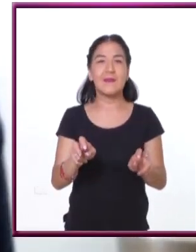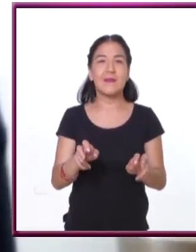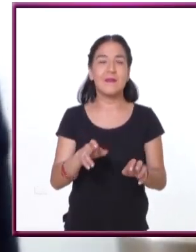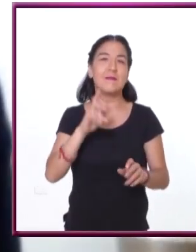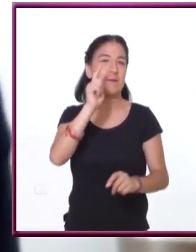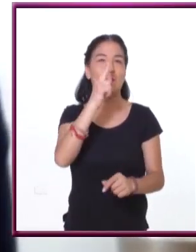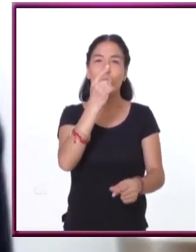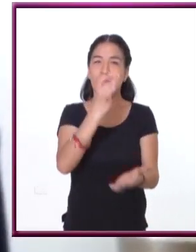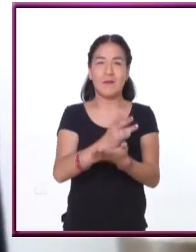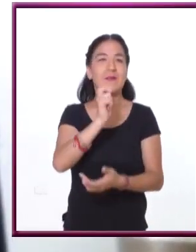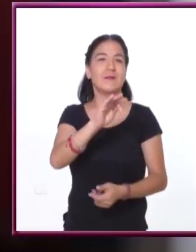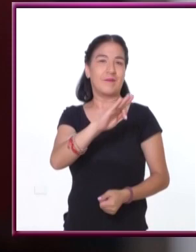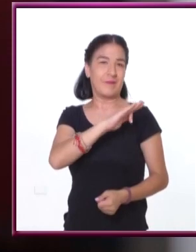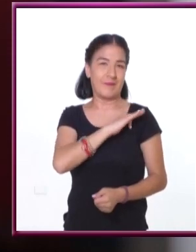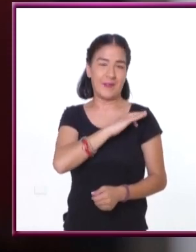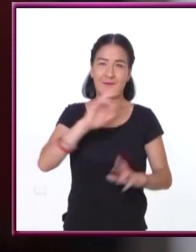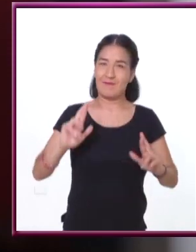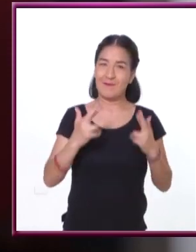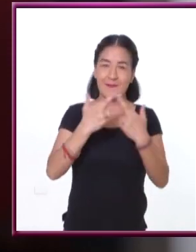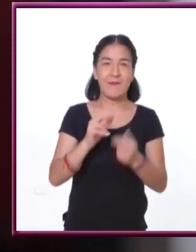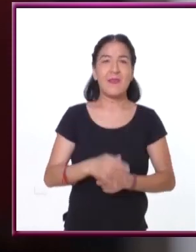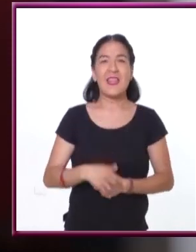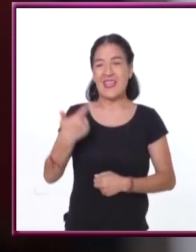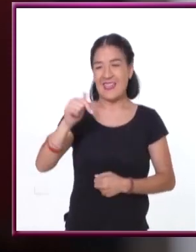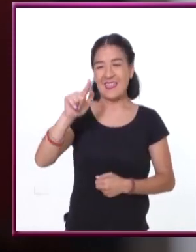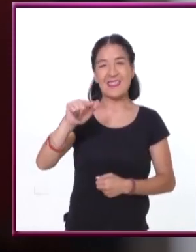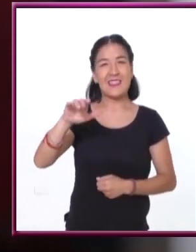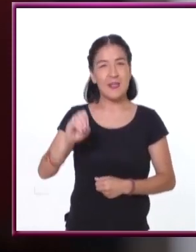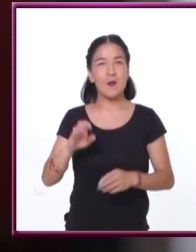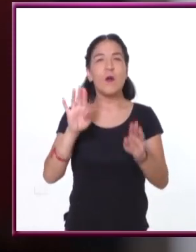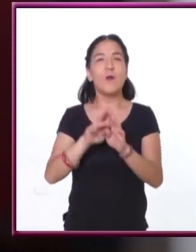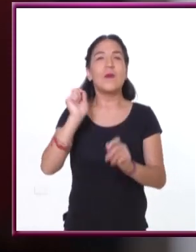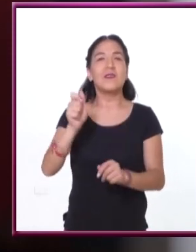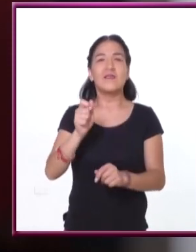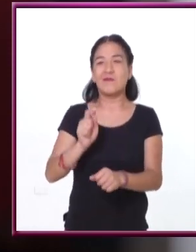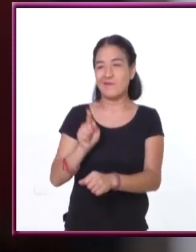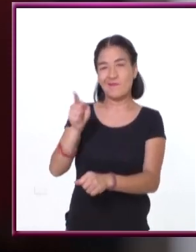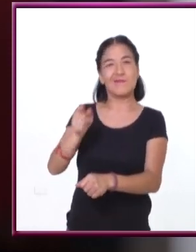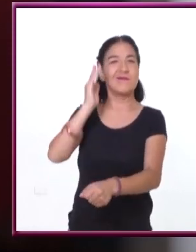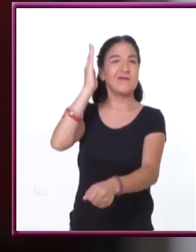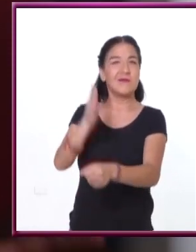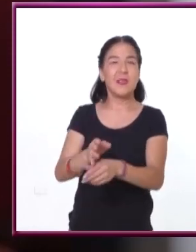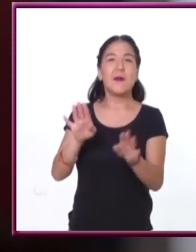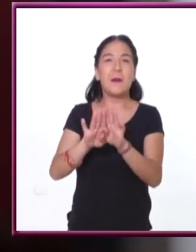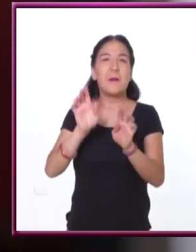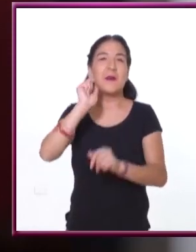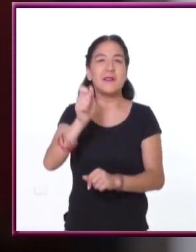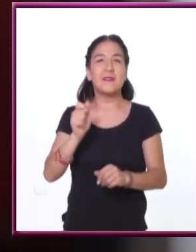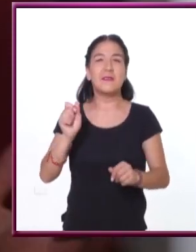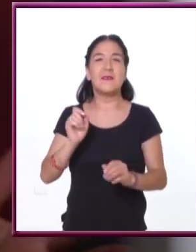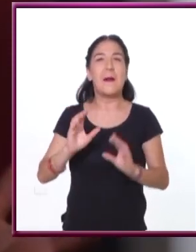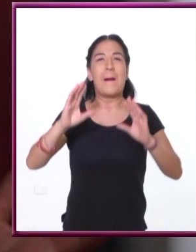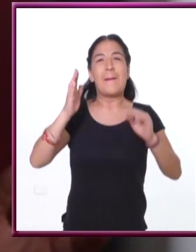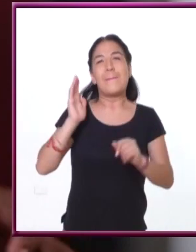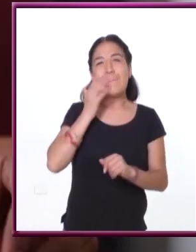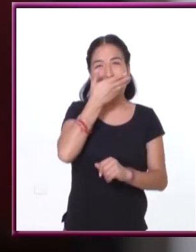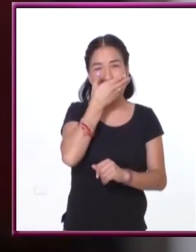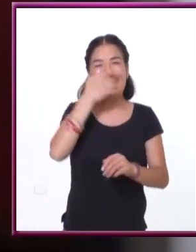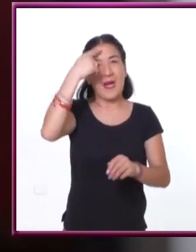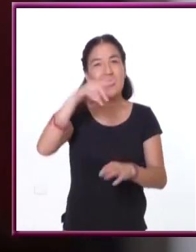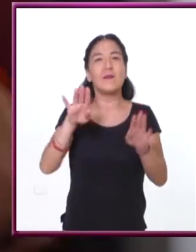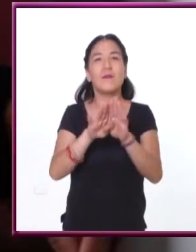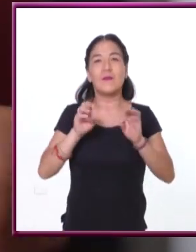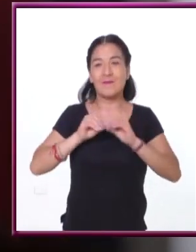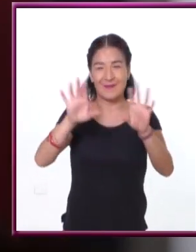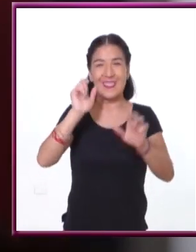fe religiosa misma. Galileo Galilei fue un poco como silenciado, ¿no? Fue silenciado cuando él mostró sus descubrimientos de que